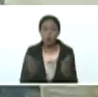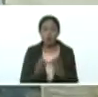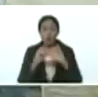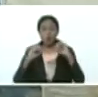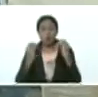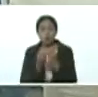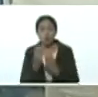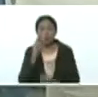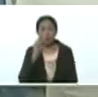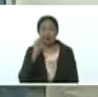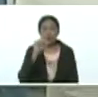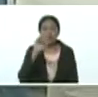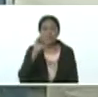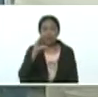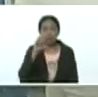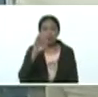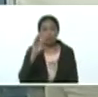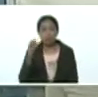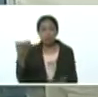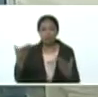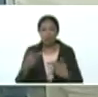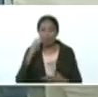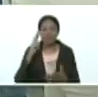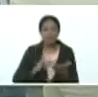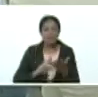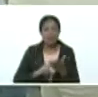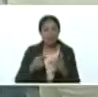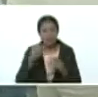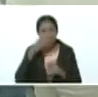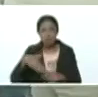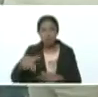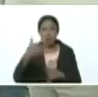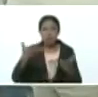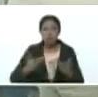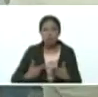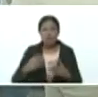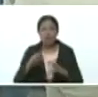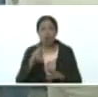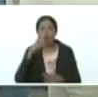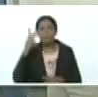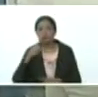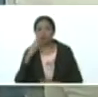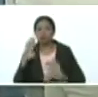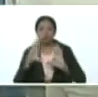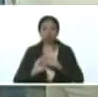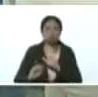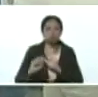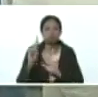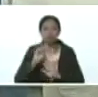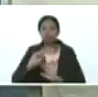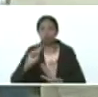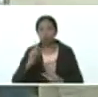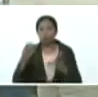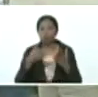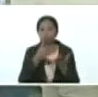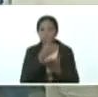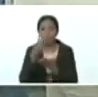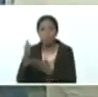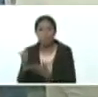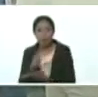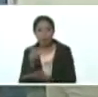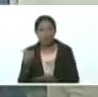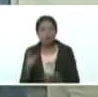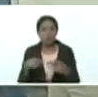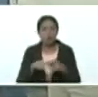UNICEF, llega de verdad al pueblo, no se queda en los políticos, en los ladrones, no. Llega directamente a la gente, como hemos visto en el